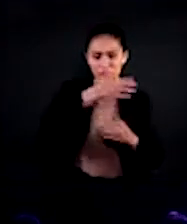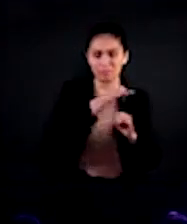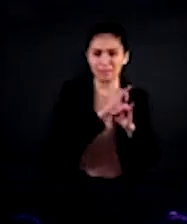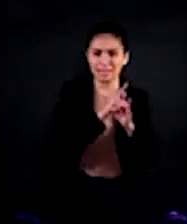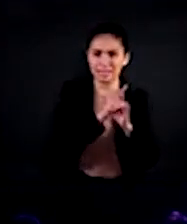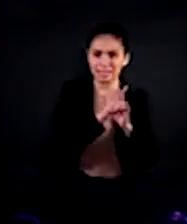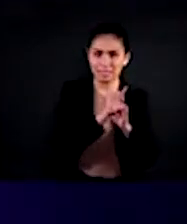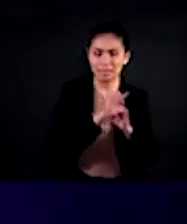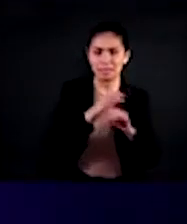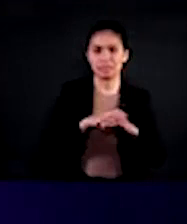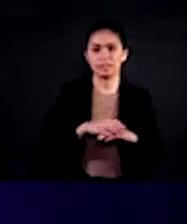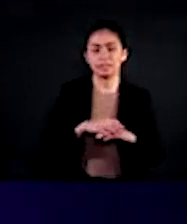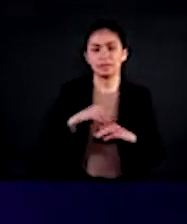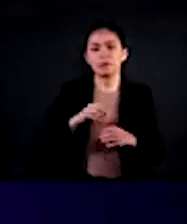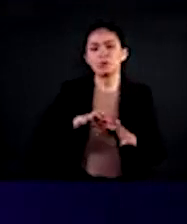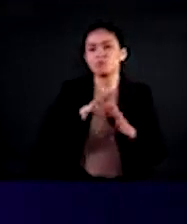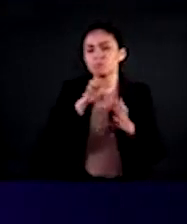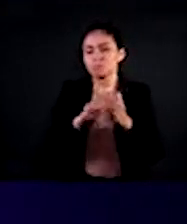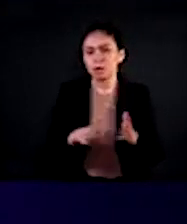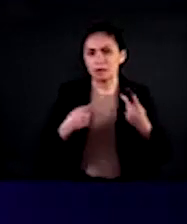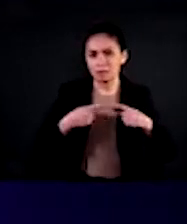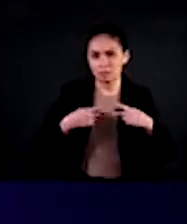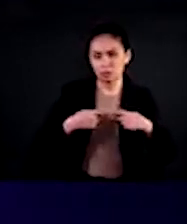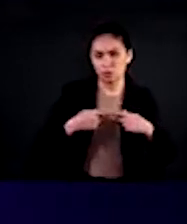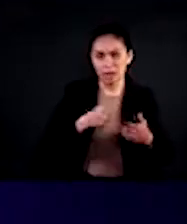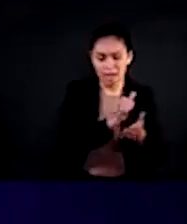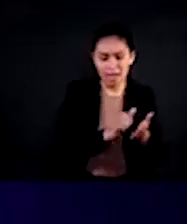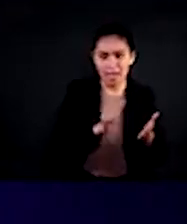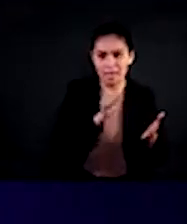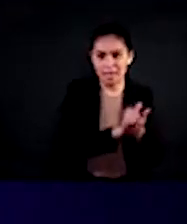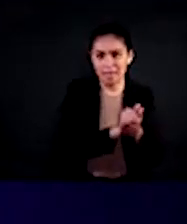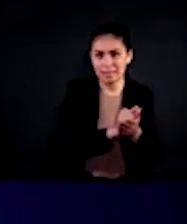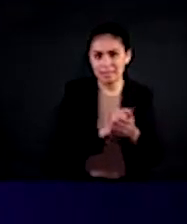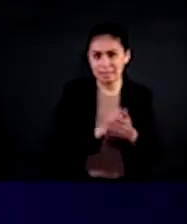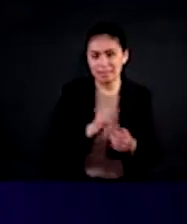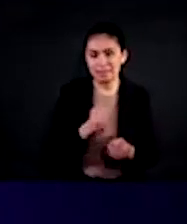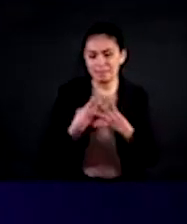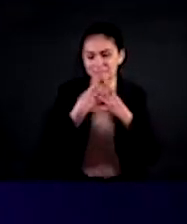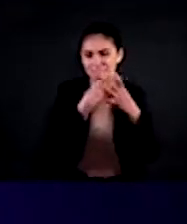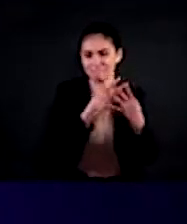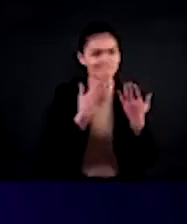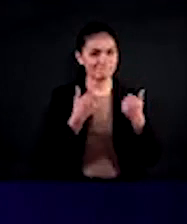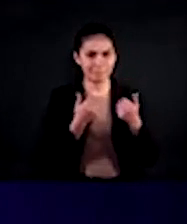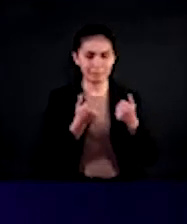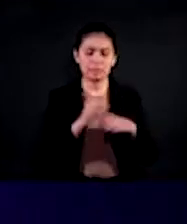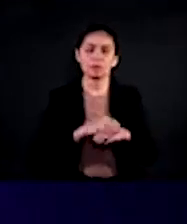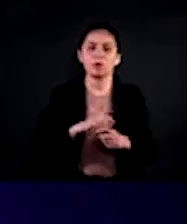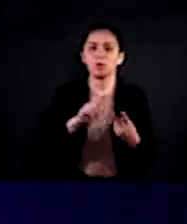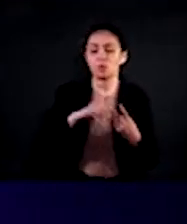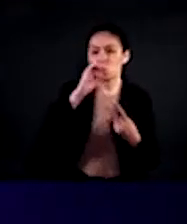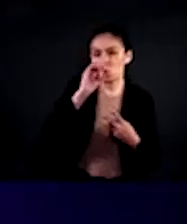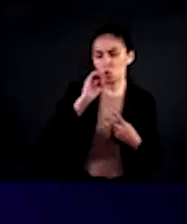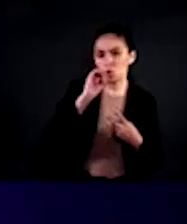obtener su constancia de antecedentes penales, carta de extravío de documentos, implementar querellas por la vía a